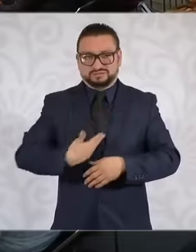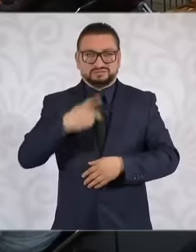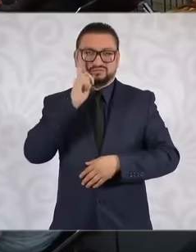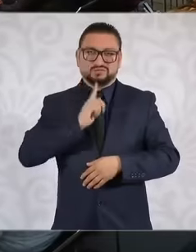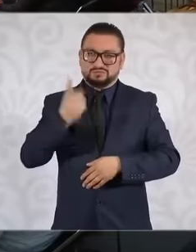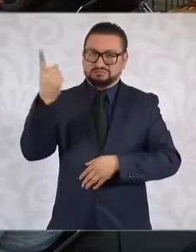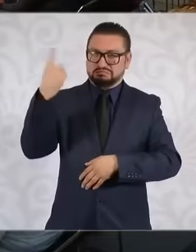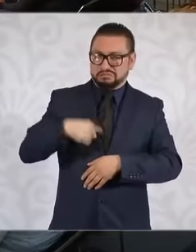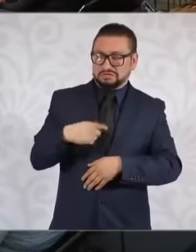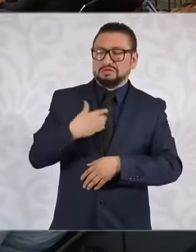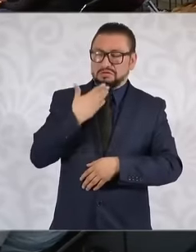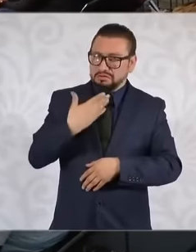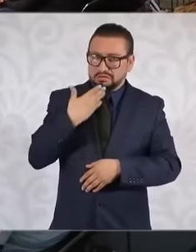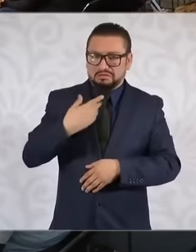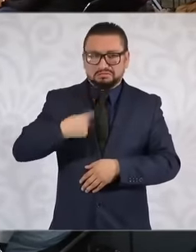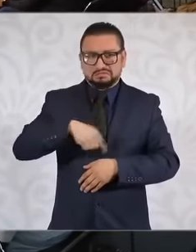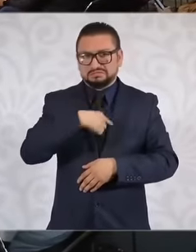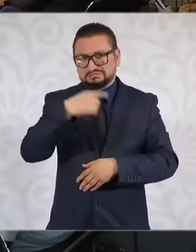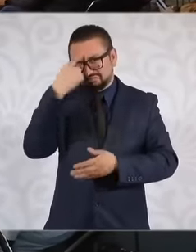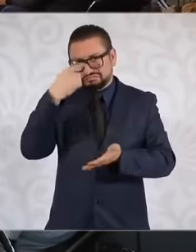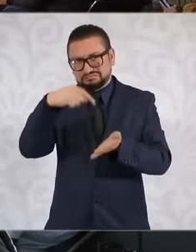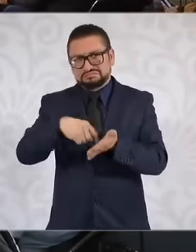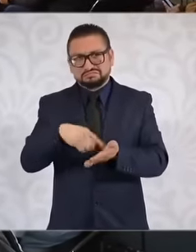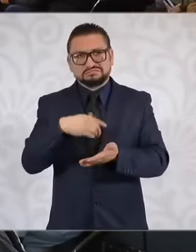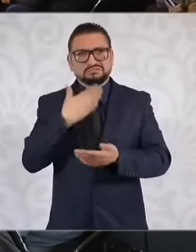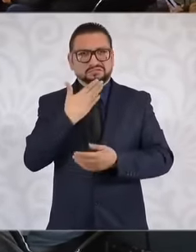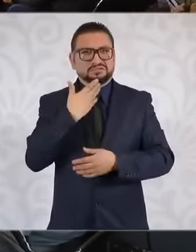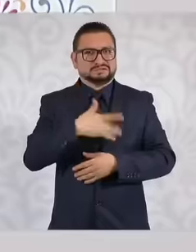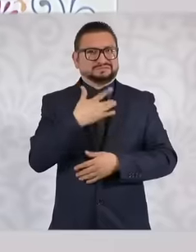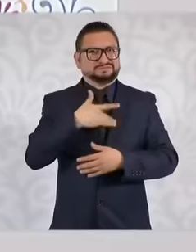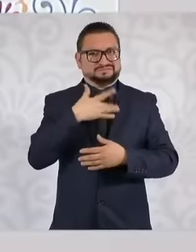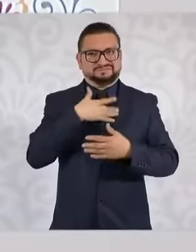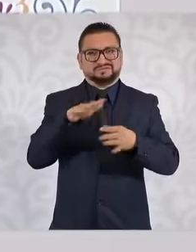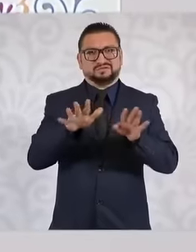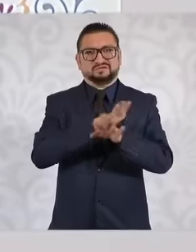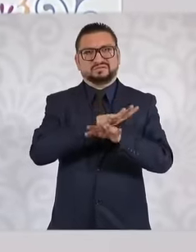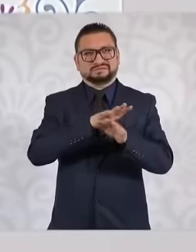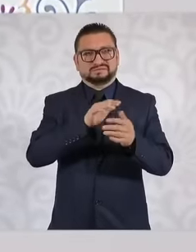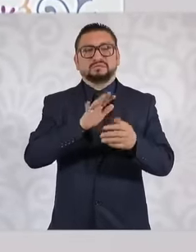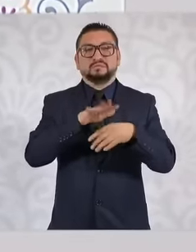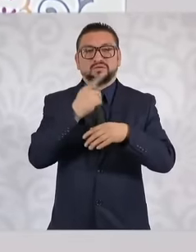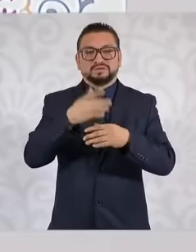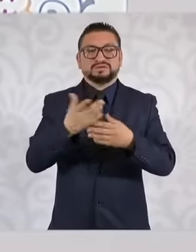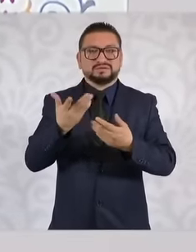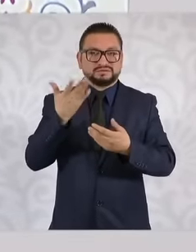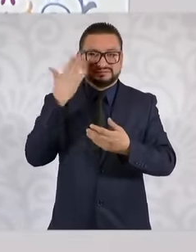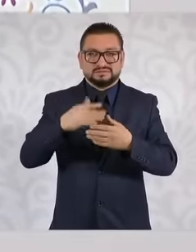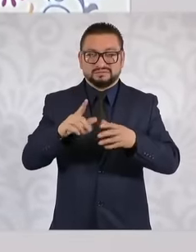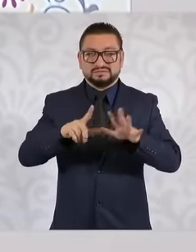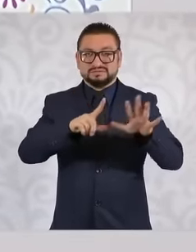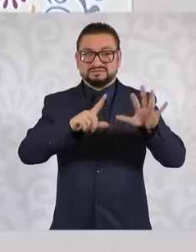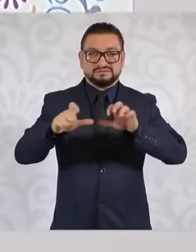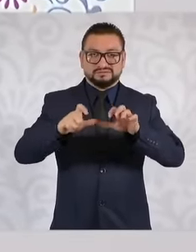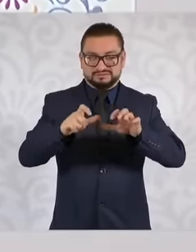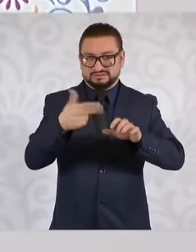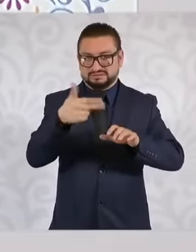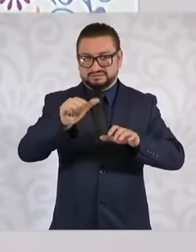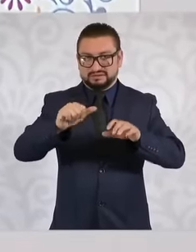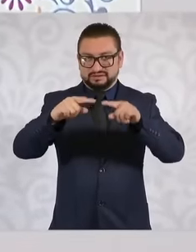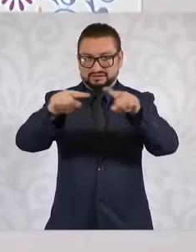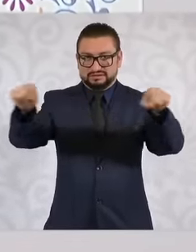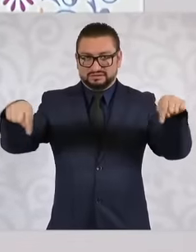dado un mandato que yo creo que va a ser un cambio de paradigma, y es que en estos 700 hectáreas podamos